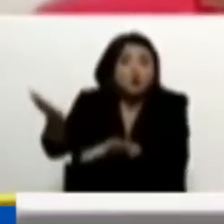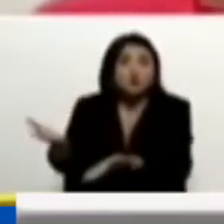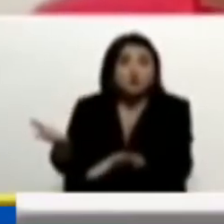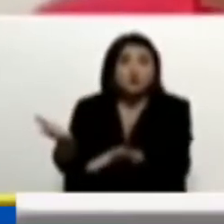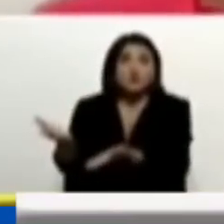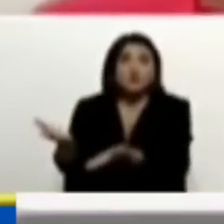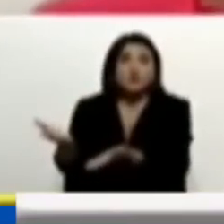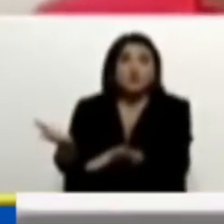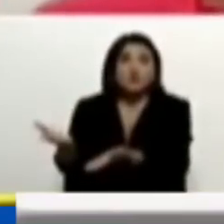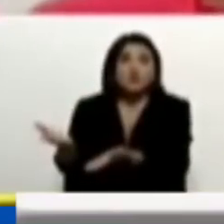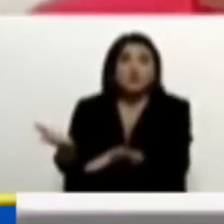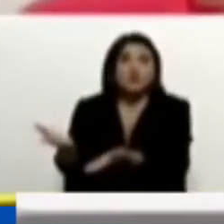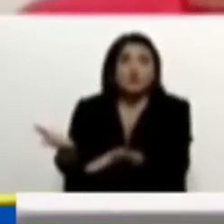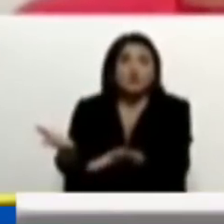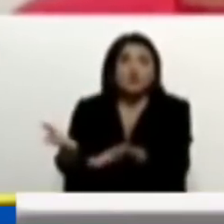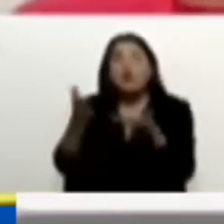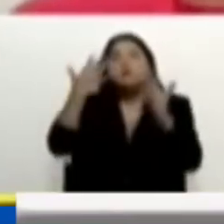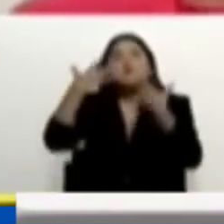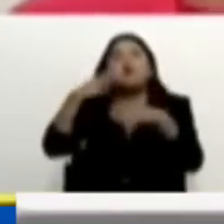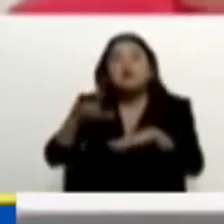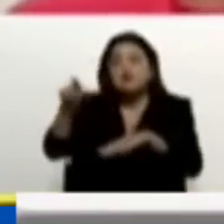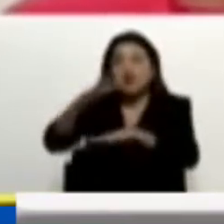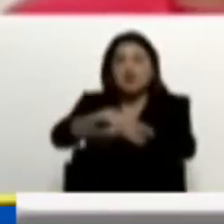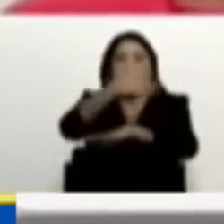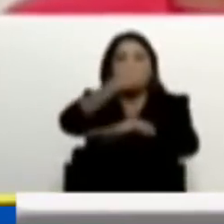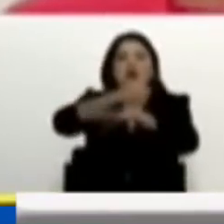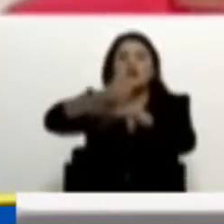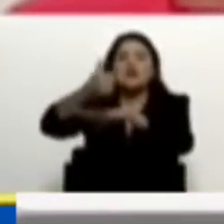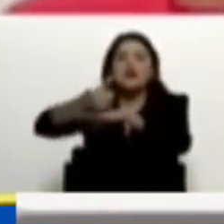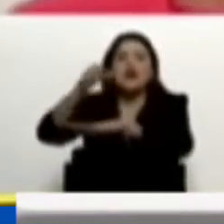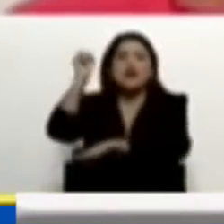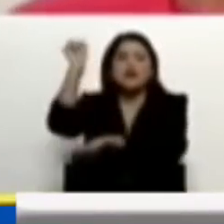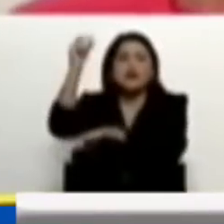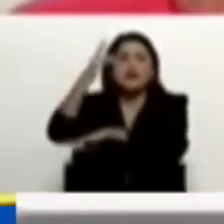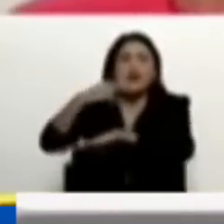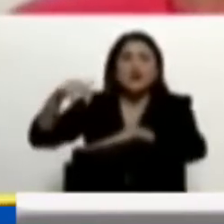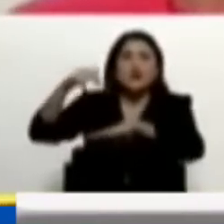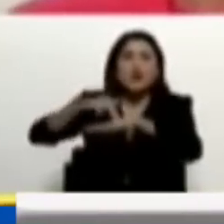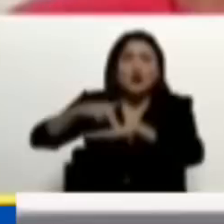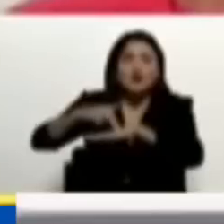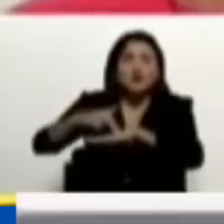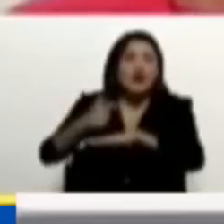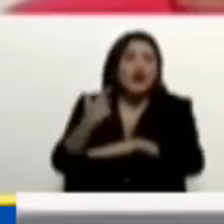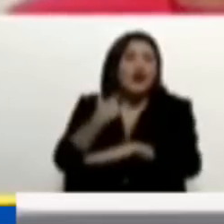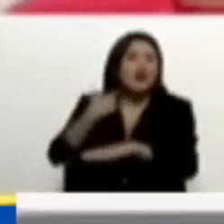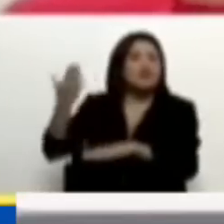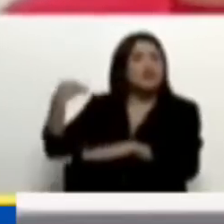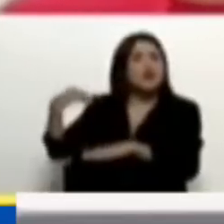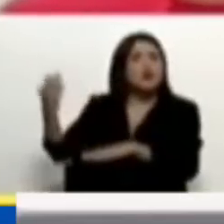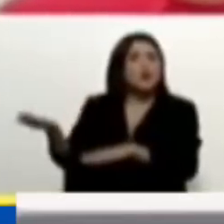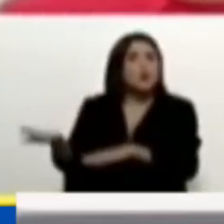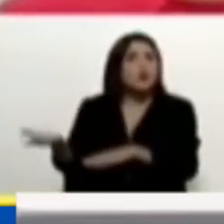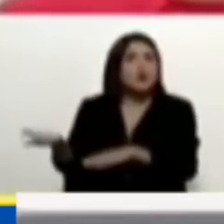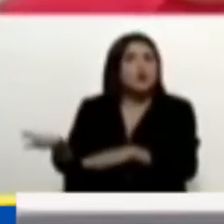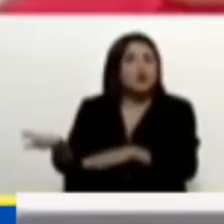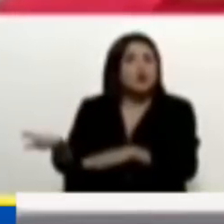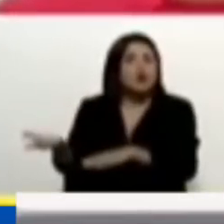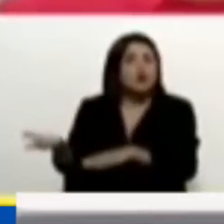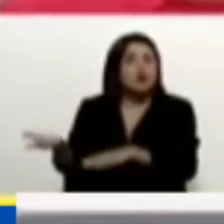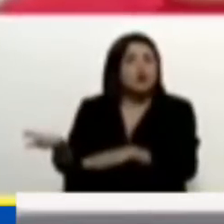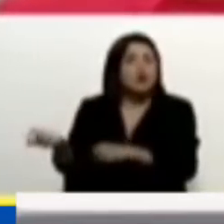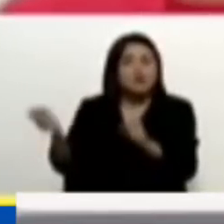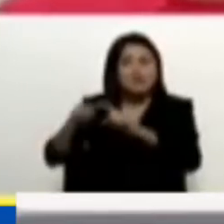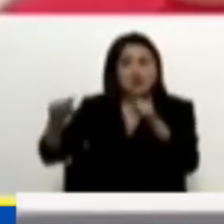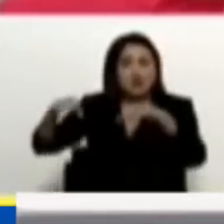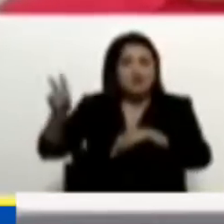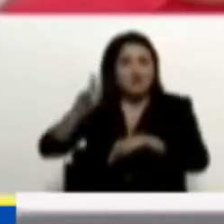la directiva de la Asamblea Nacional pasada, que ya en Venezuela